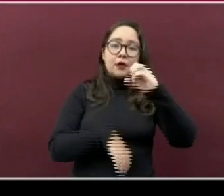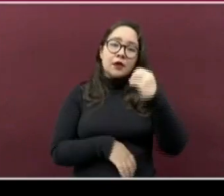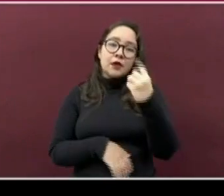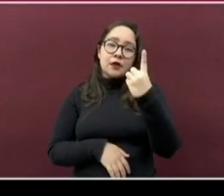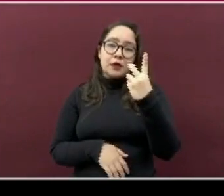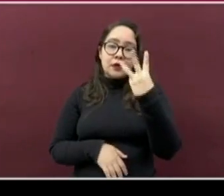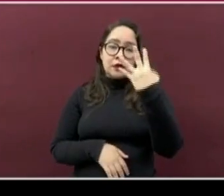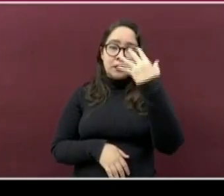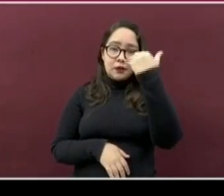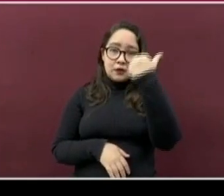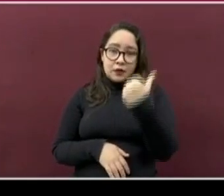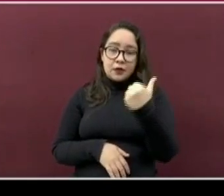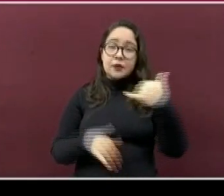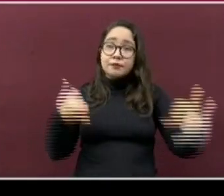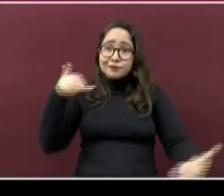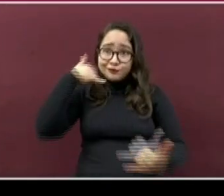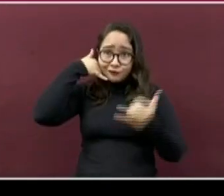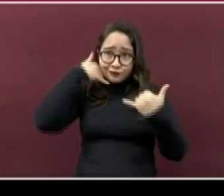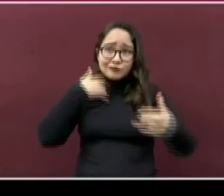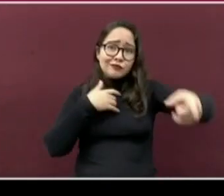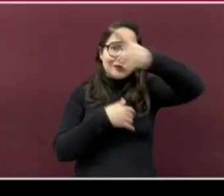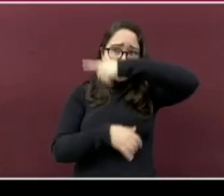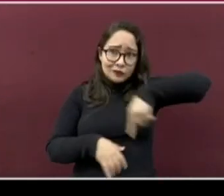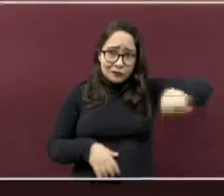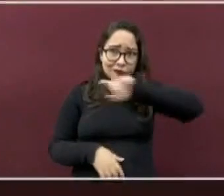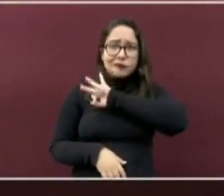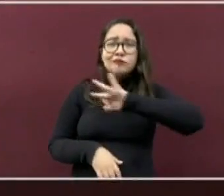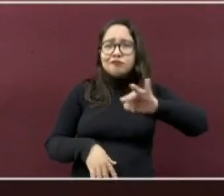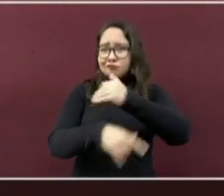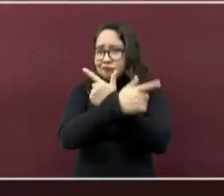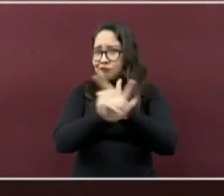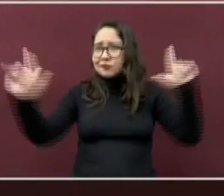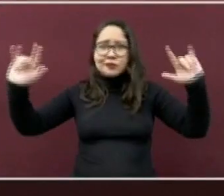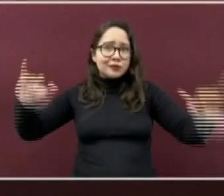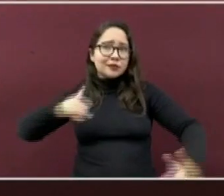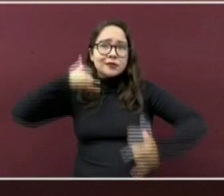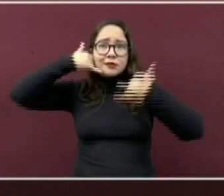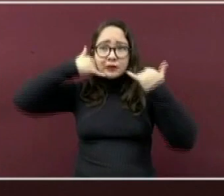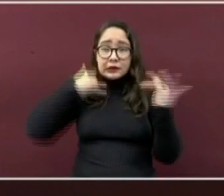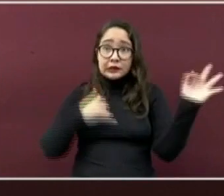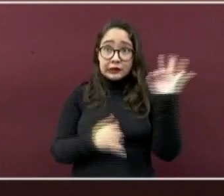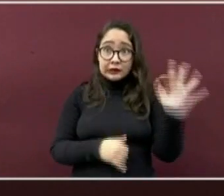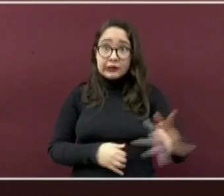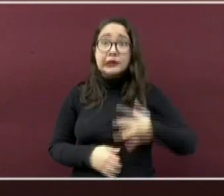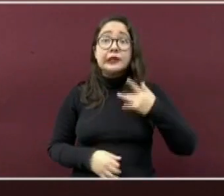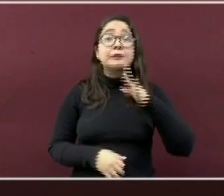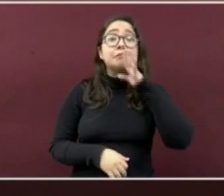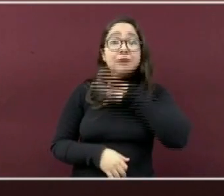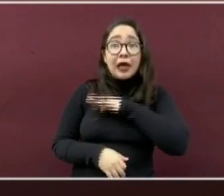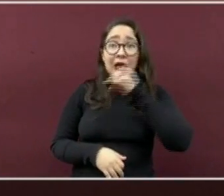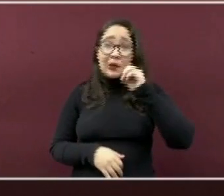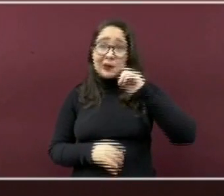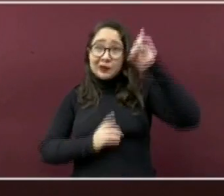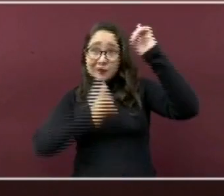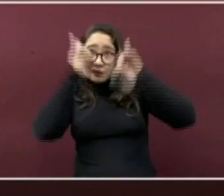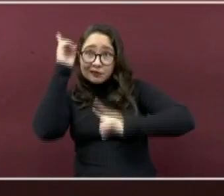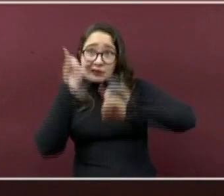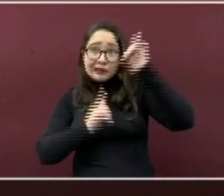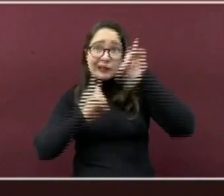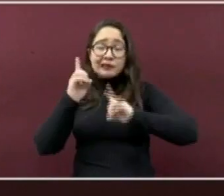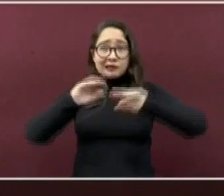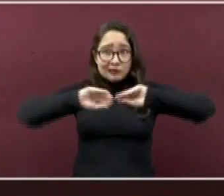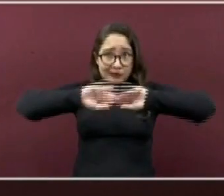-23456, al cual puede usted marcar en caso de requerir asesoría o